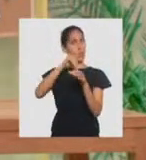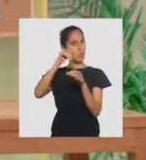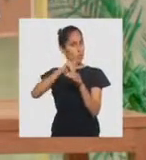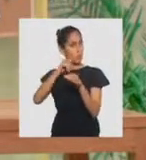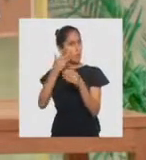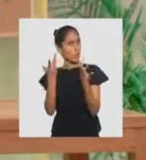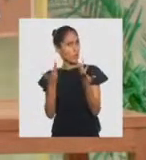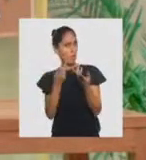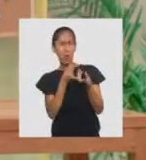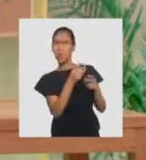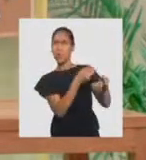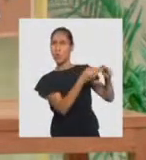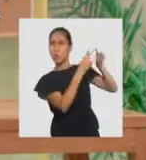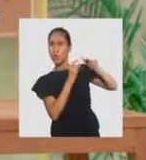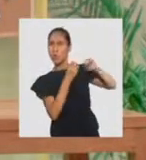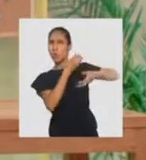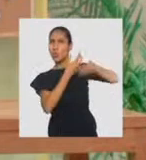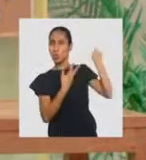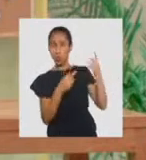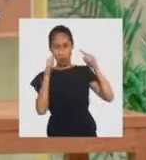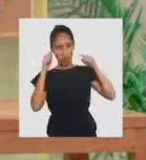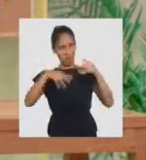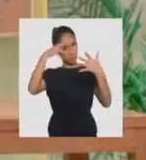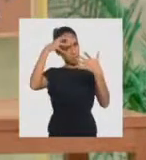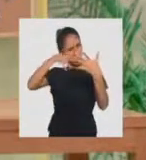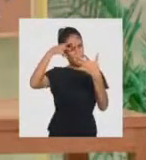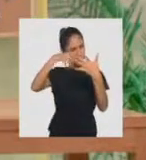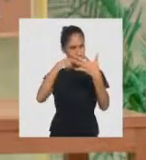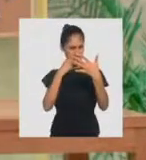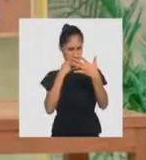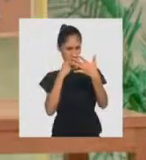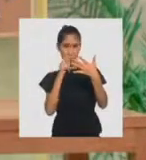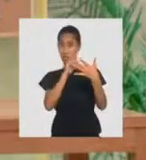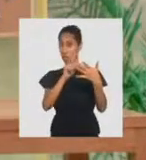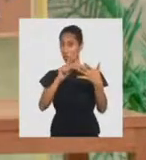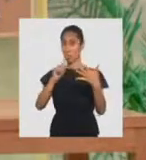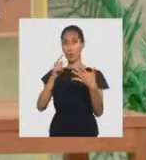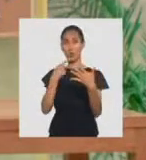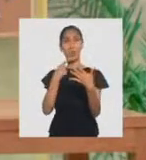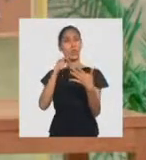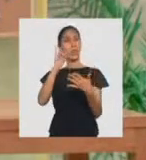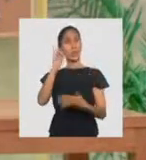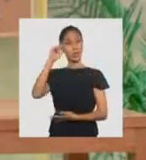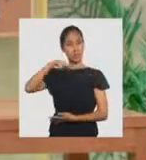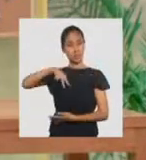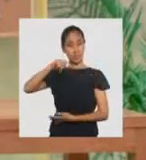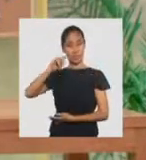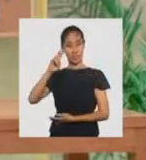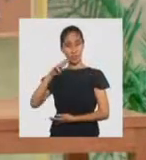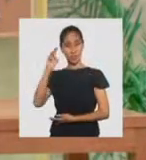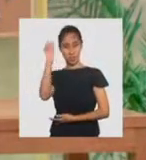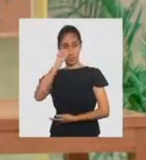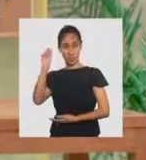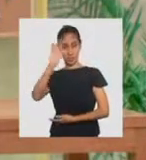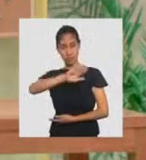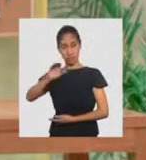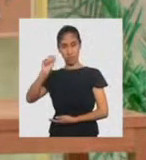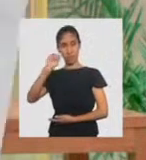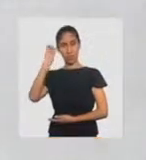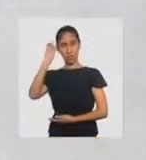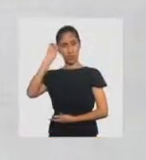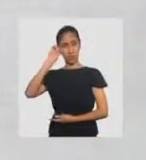prestado. Ahora, analizaremos los elementos que intervienen para calcular el interés simple y aplicarlo al caso de Camila y